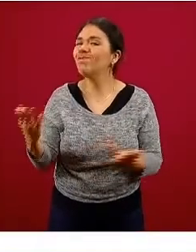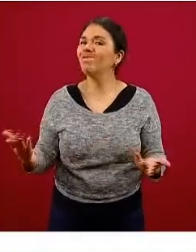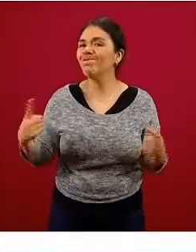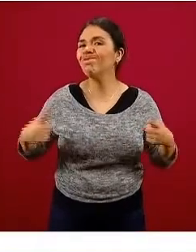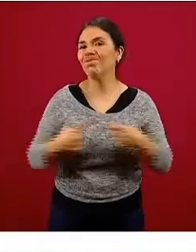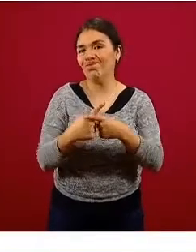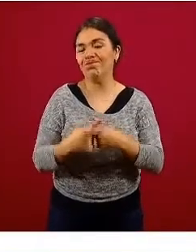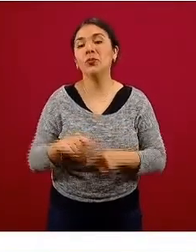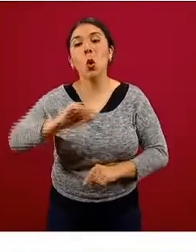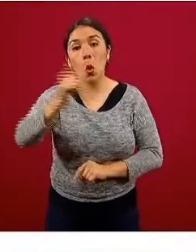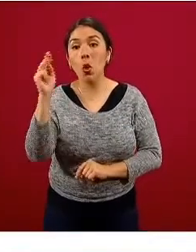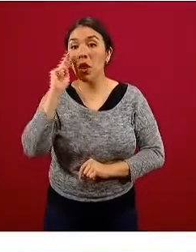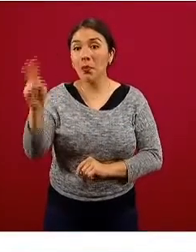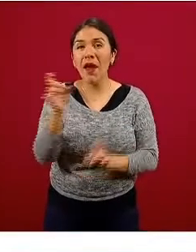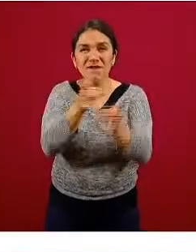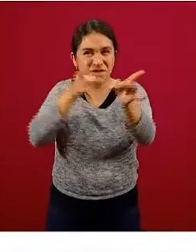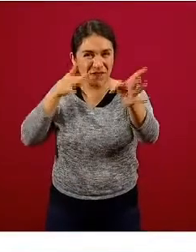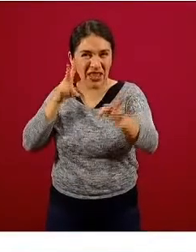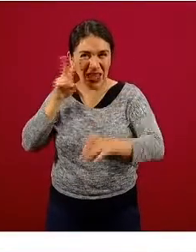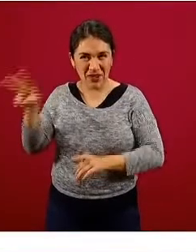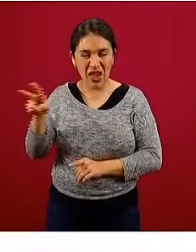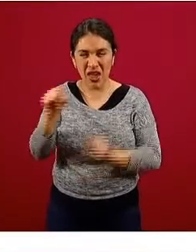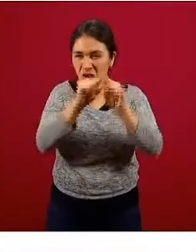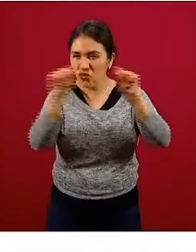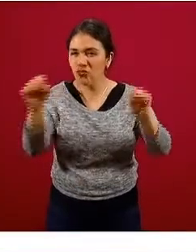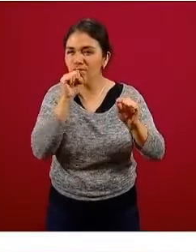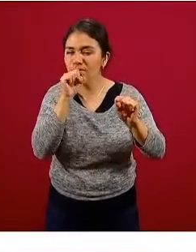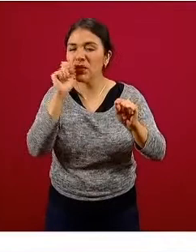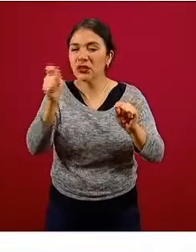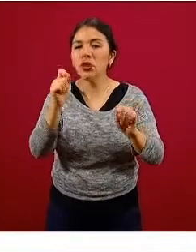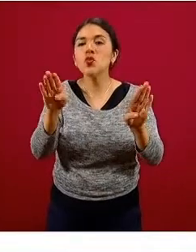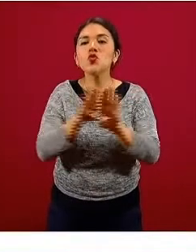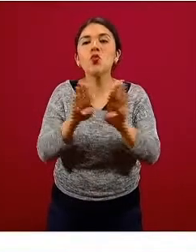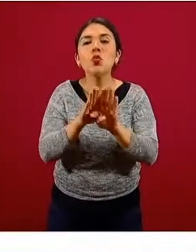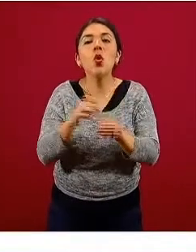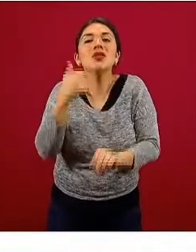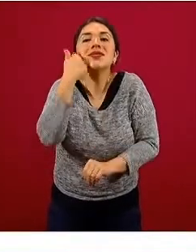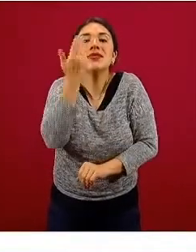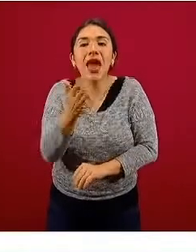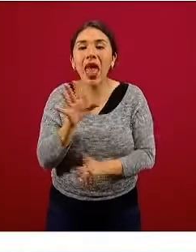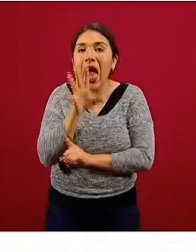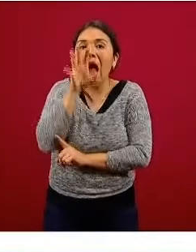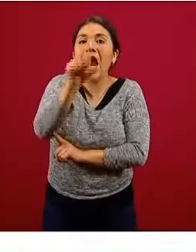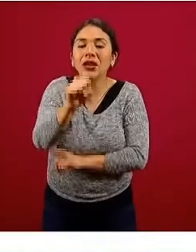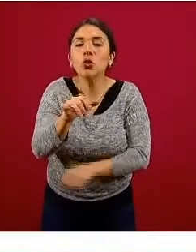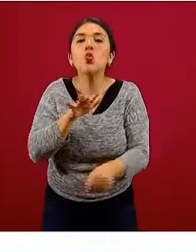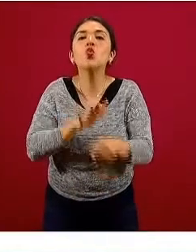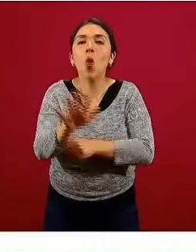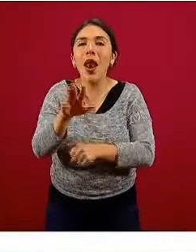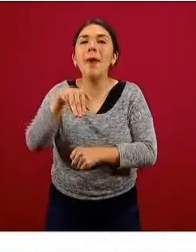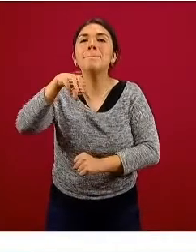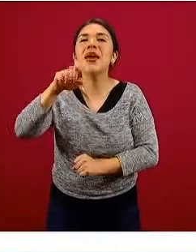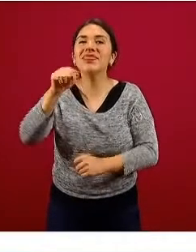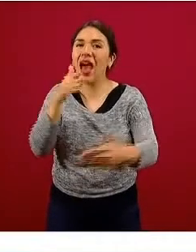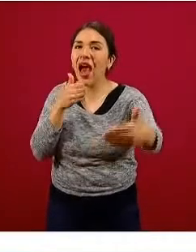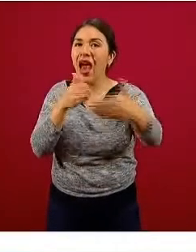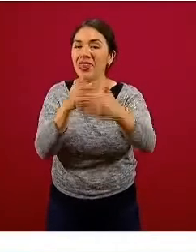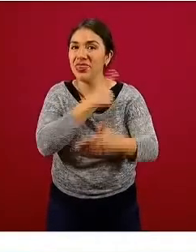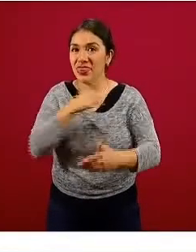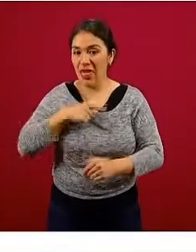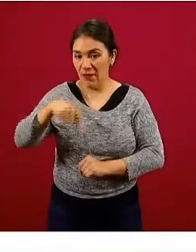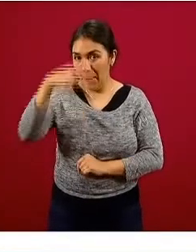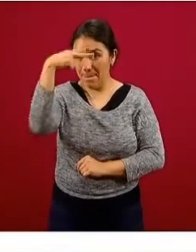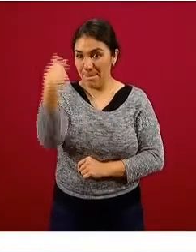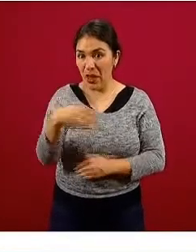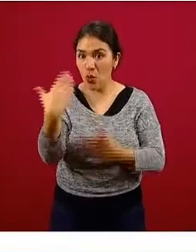favor. Con estas flechas lo que estamos haciendo son las metas. ¿Cuáles son las metas que tenemos que poner para